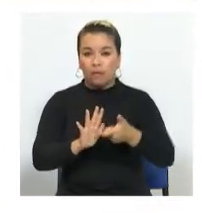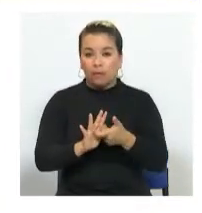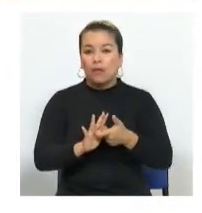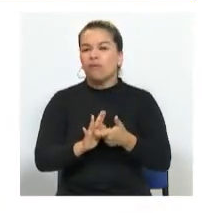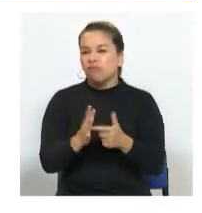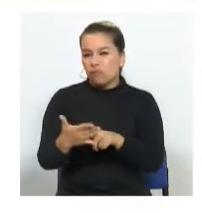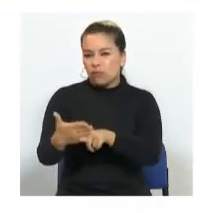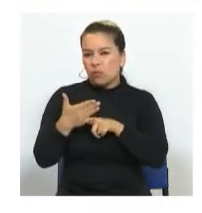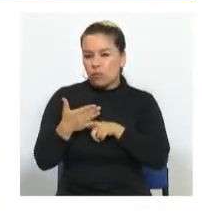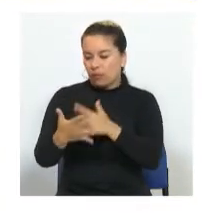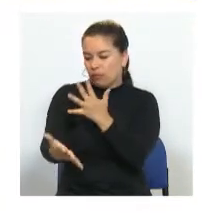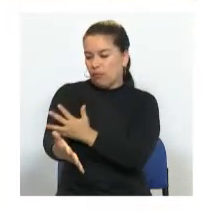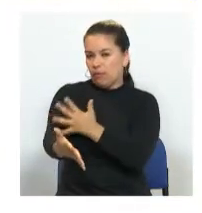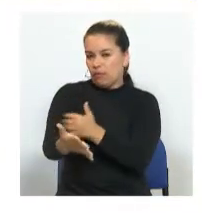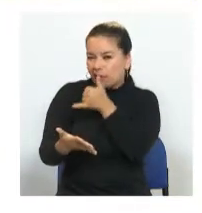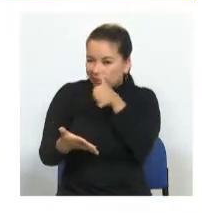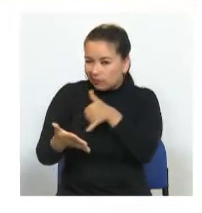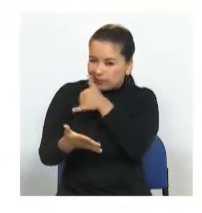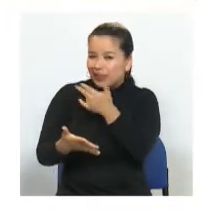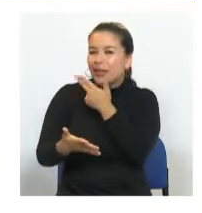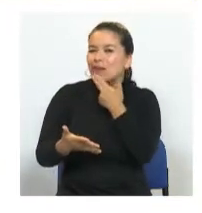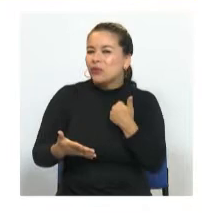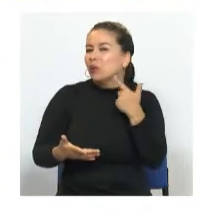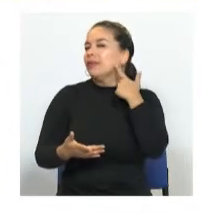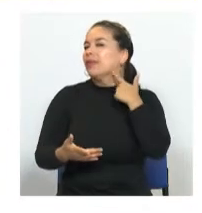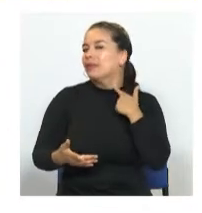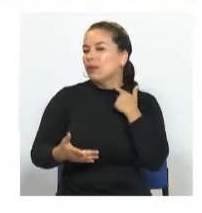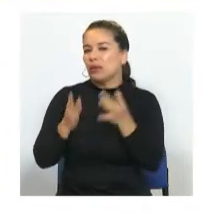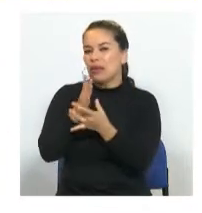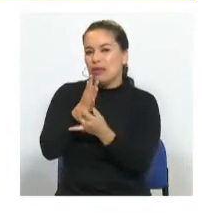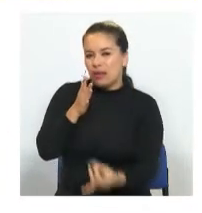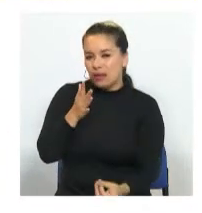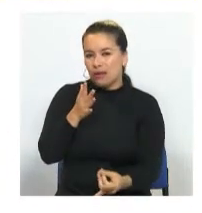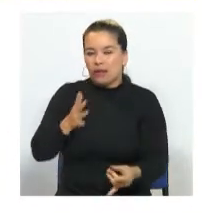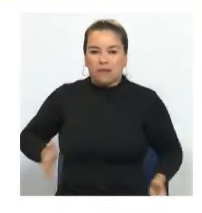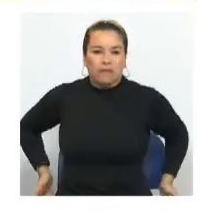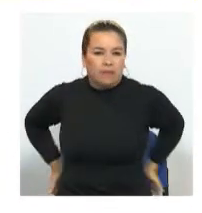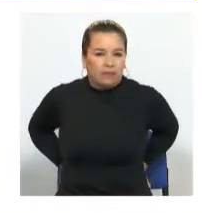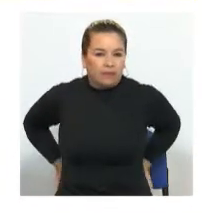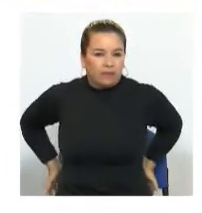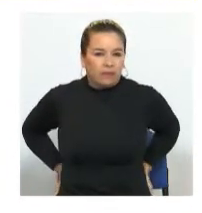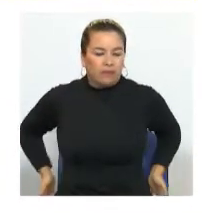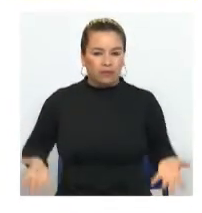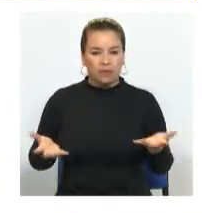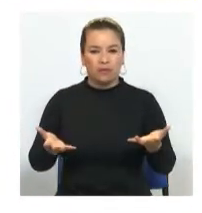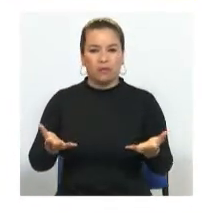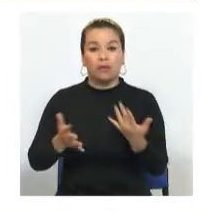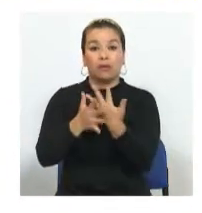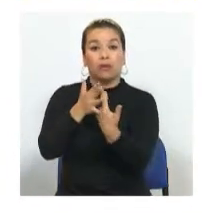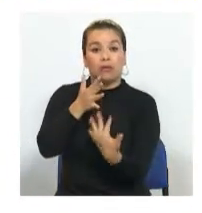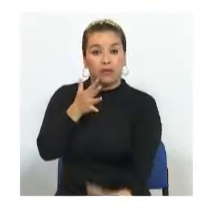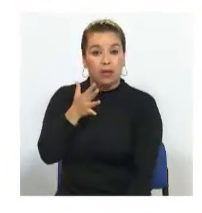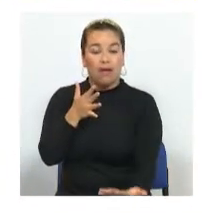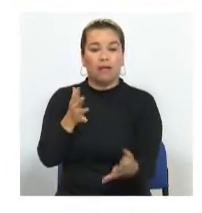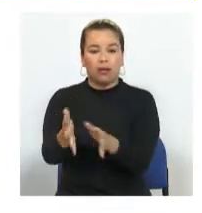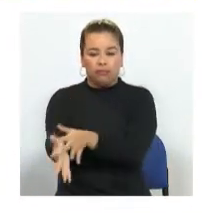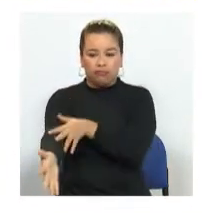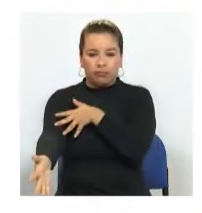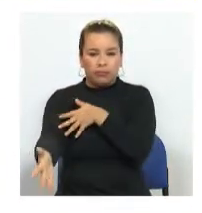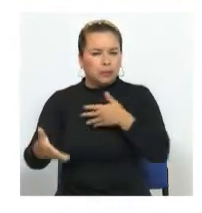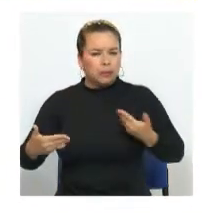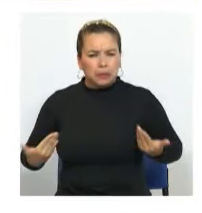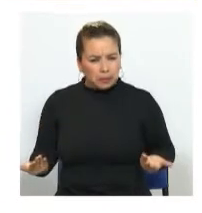está la tiroides, cómo está el colesterol, cómo está la función de sus riñones, cómo está su sangre, su hemoglobina.